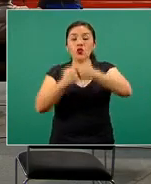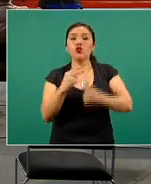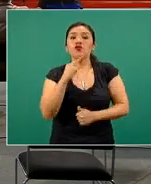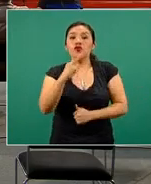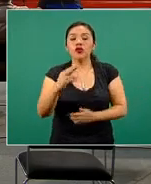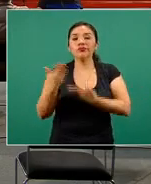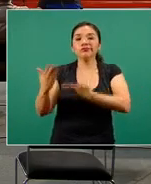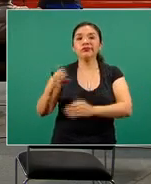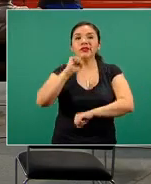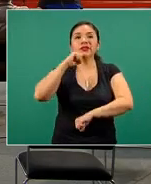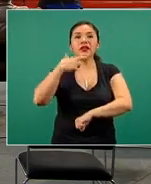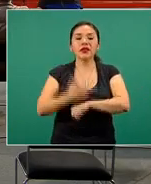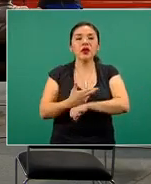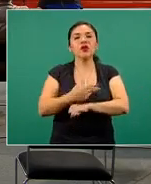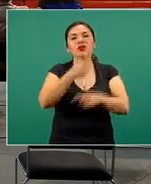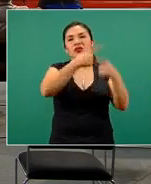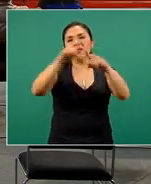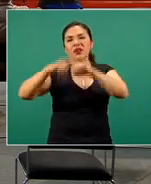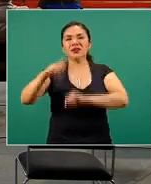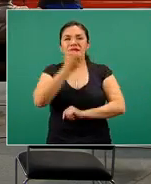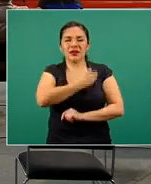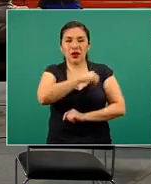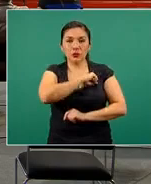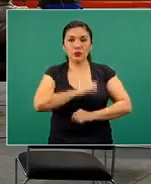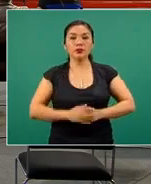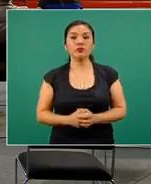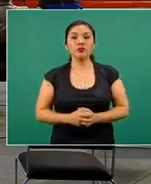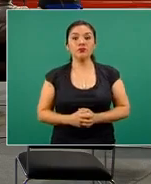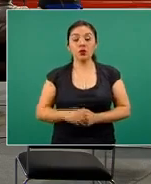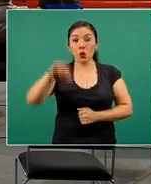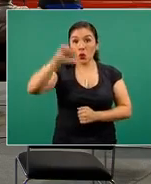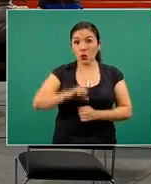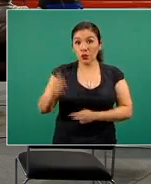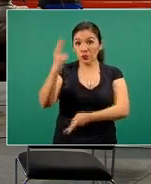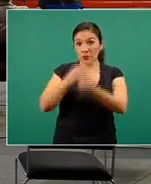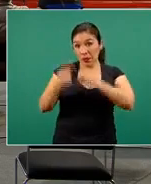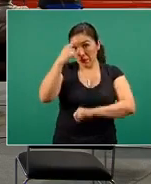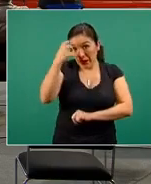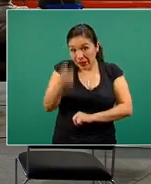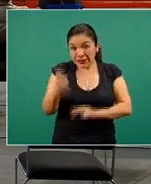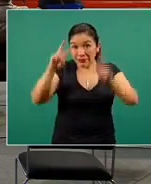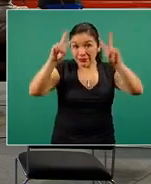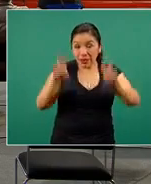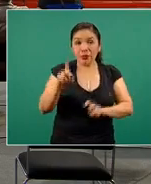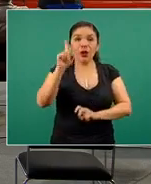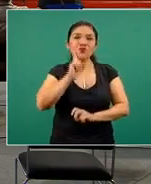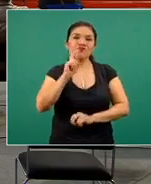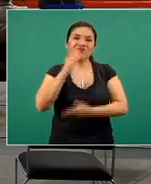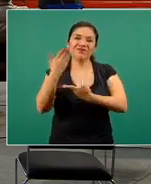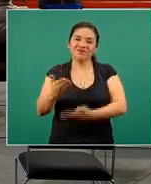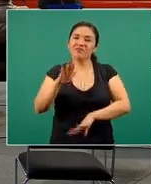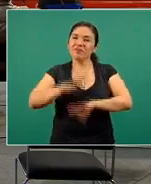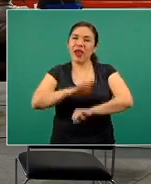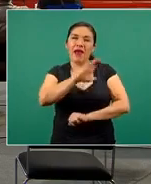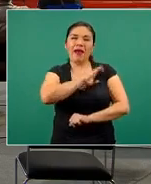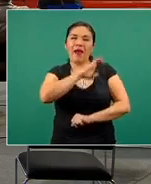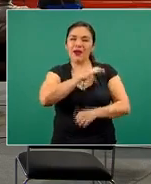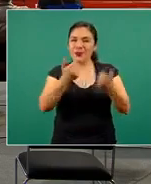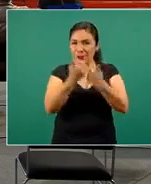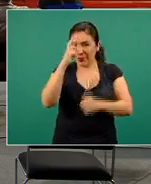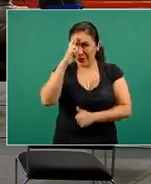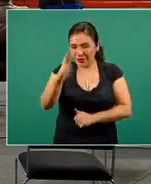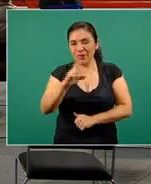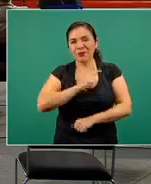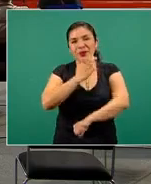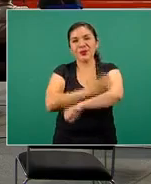sus secretarias y secretarios de salud. Nos acompañan para este propósito nuestra muy querida y respetada